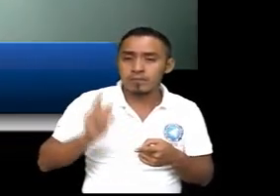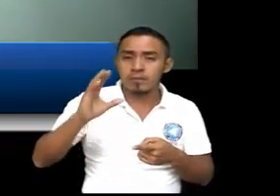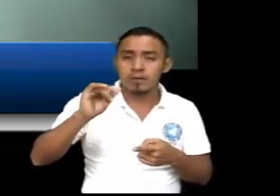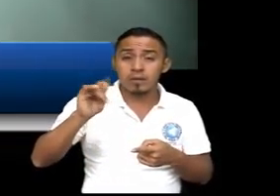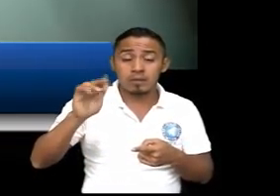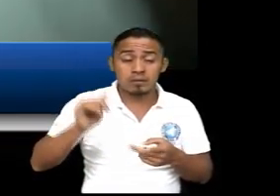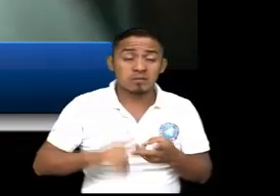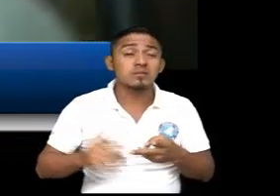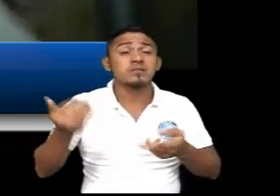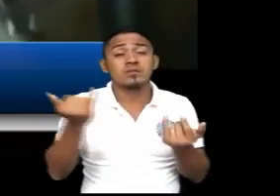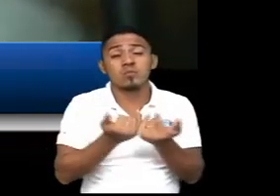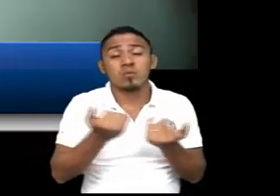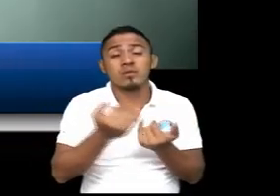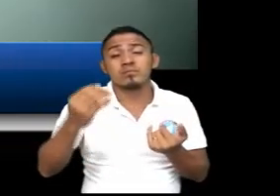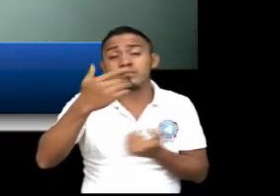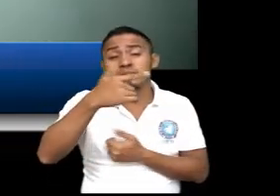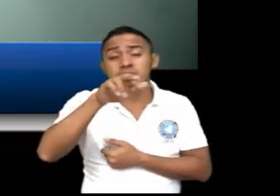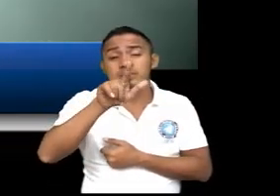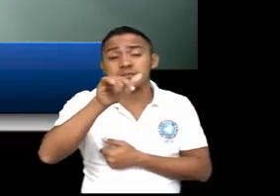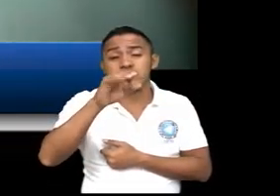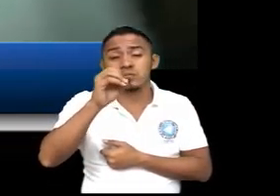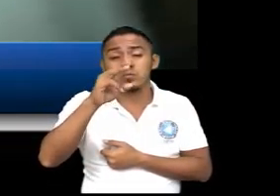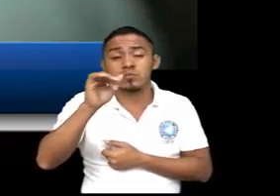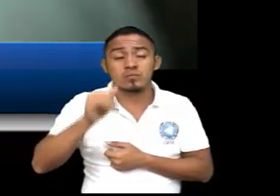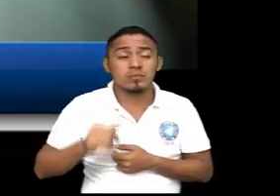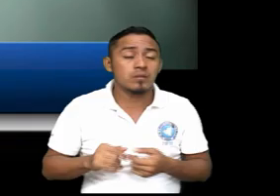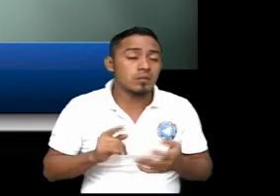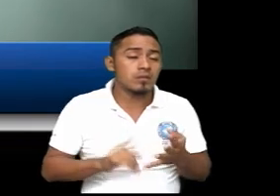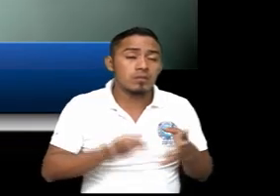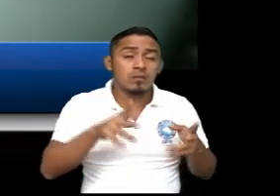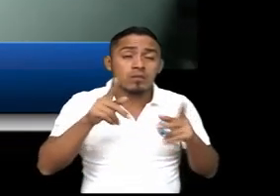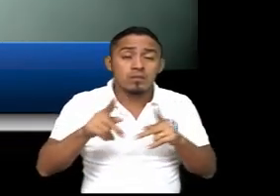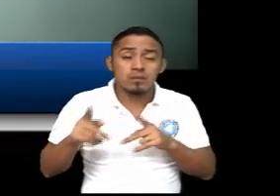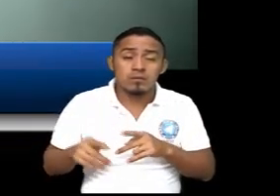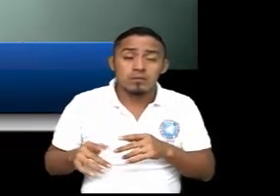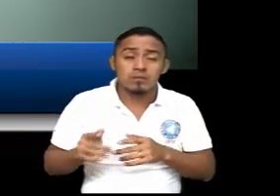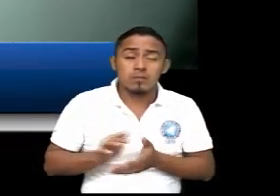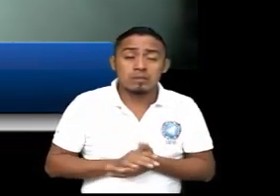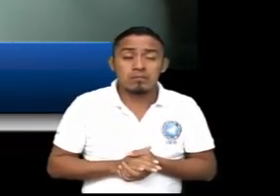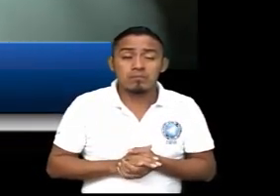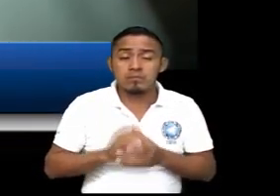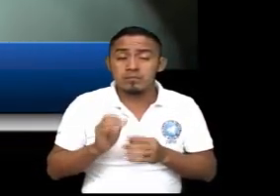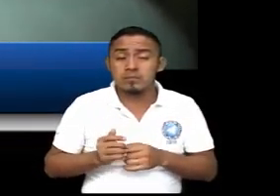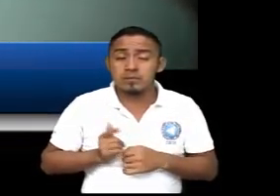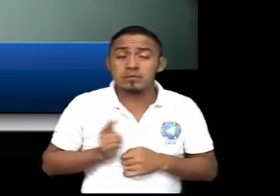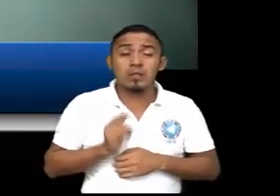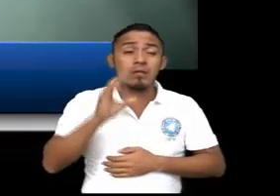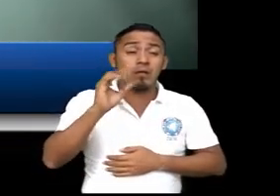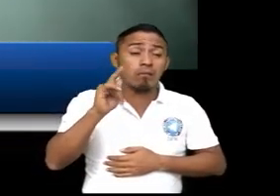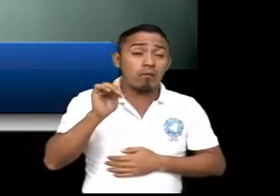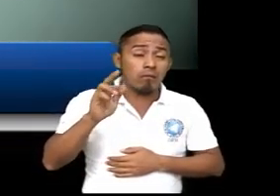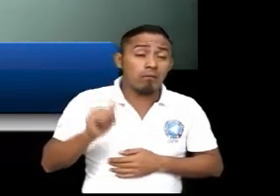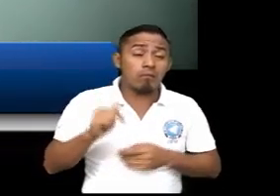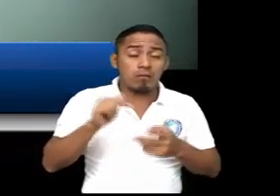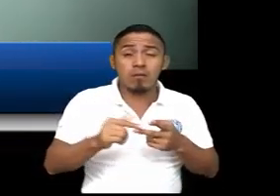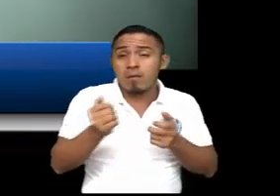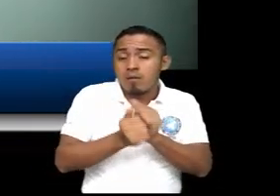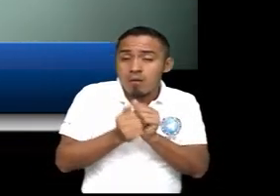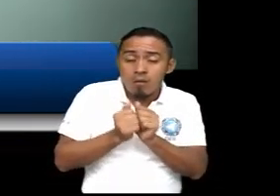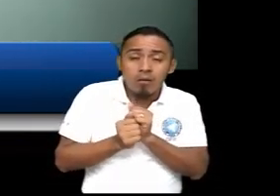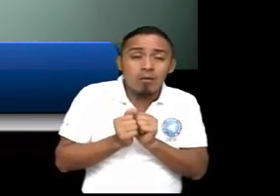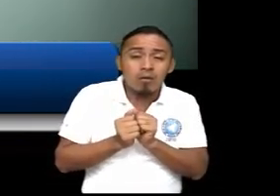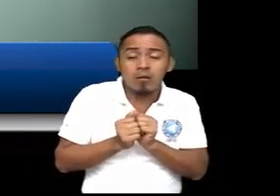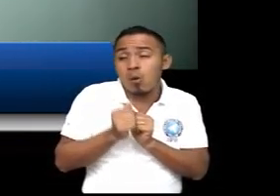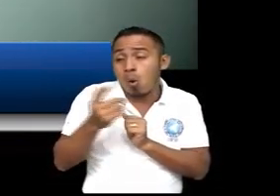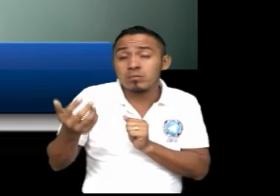glaucoma también. Ah. O hay pacientes que tienen catarata y tienen un problema de cristalino. O pacientes que pueden tener catarata y